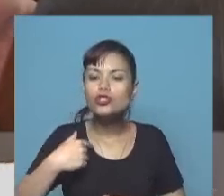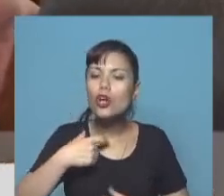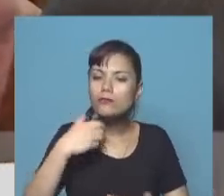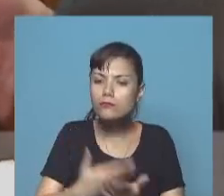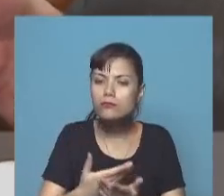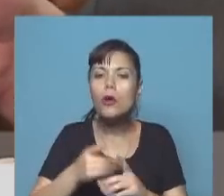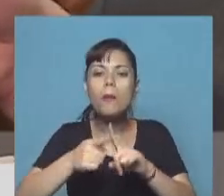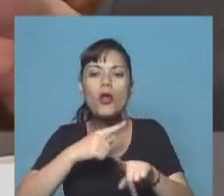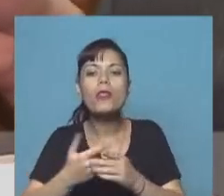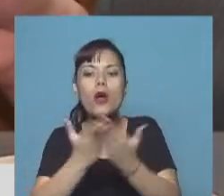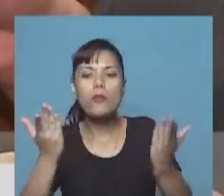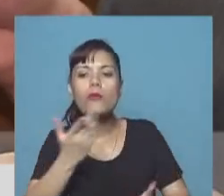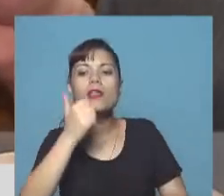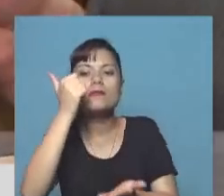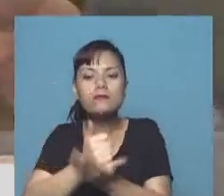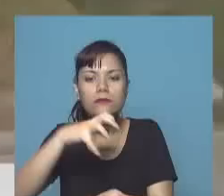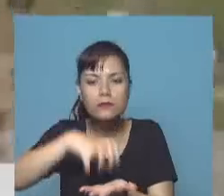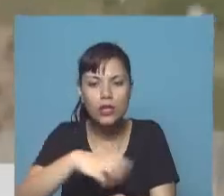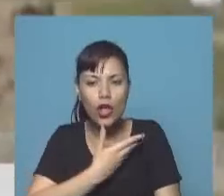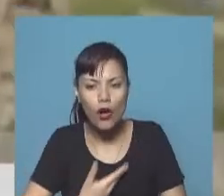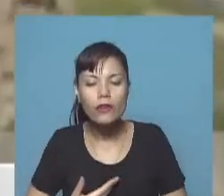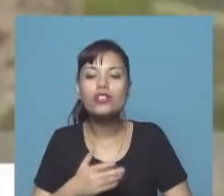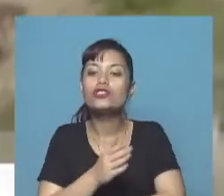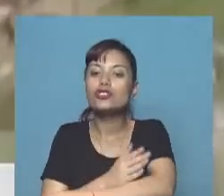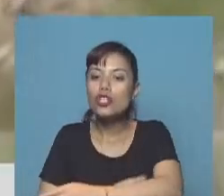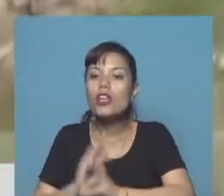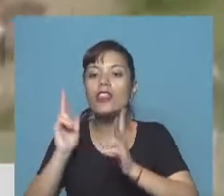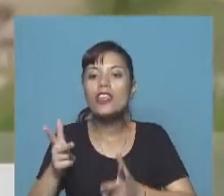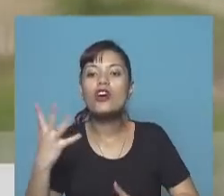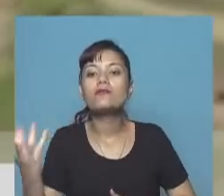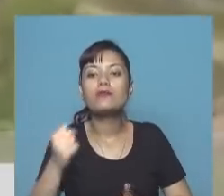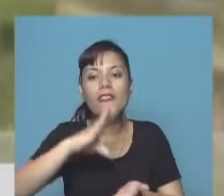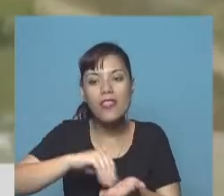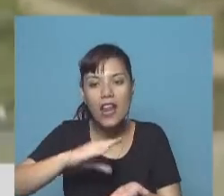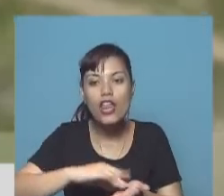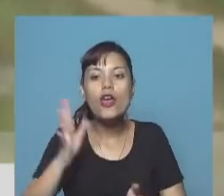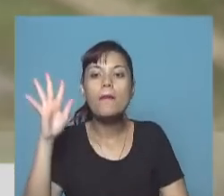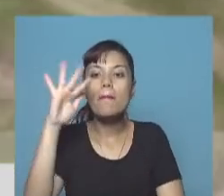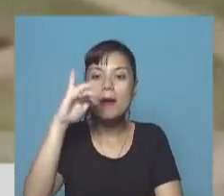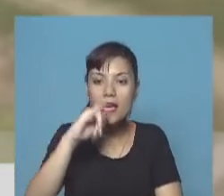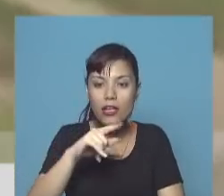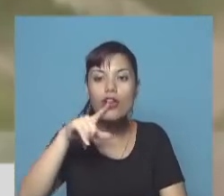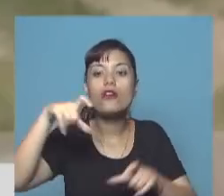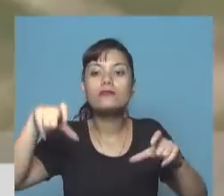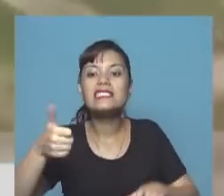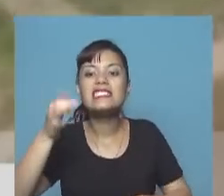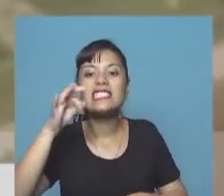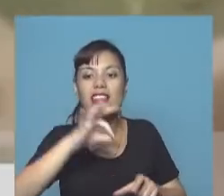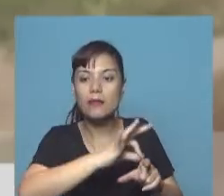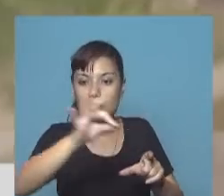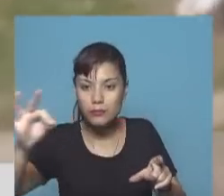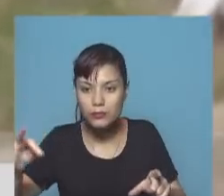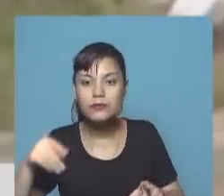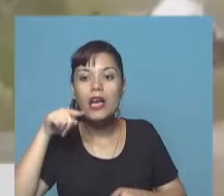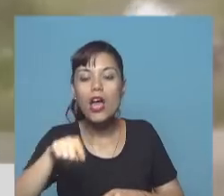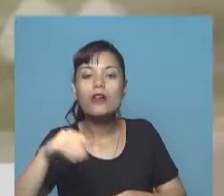garantizo la política pública y la presencia del Estado? Daniel Scioli se refirió a la toma de terrenos en Merlo, un predio de 60 hectáreas